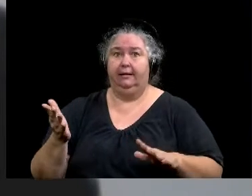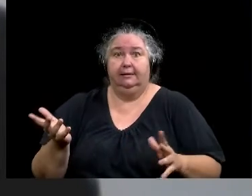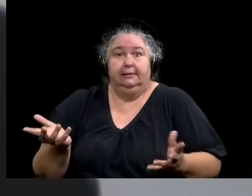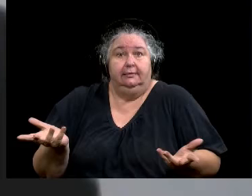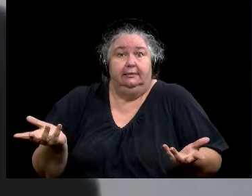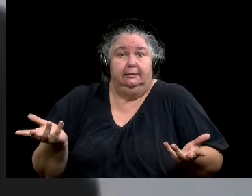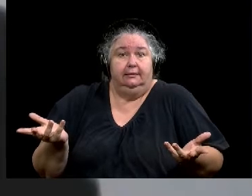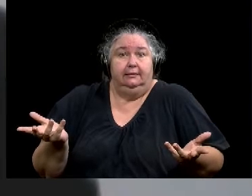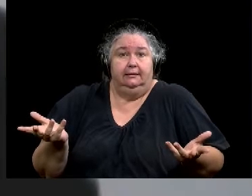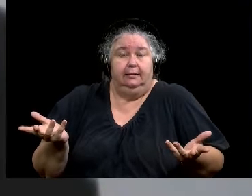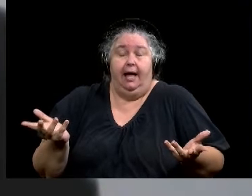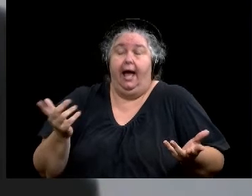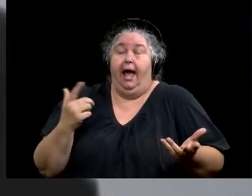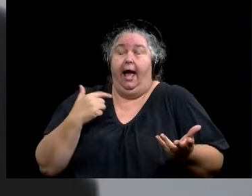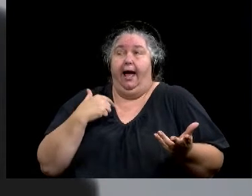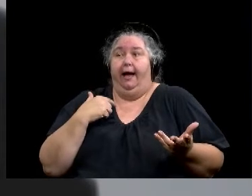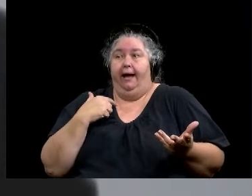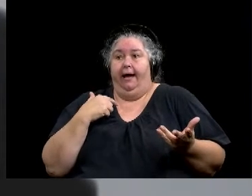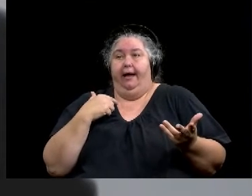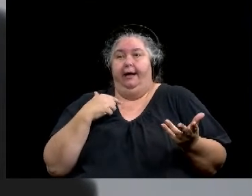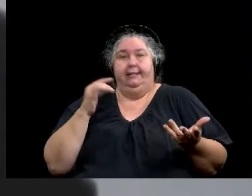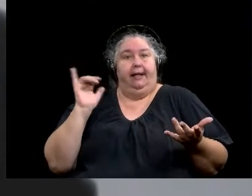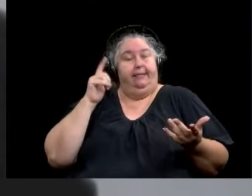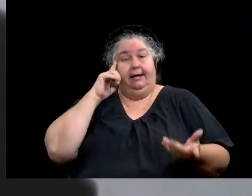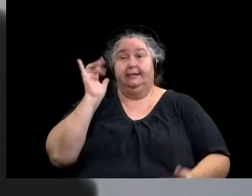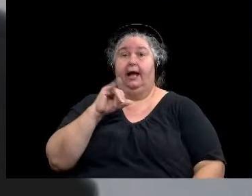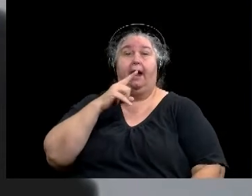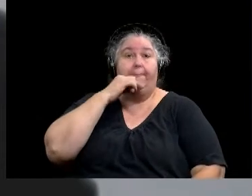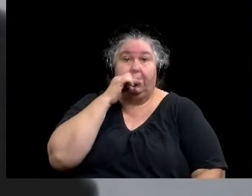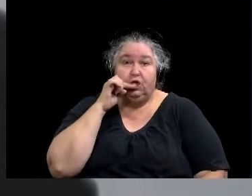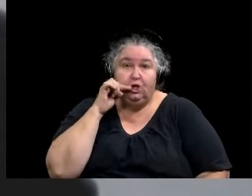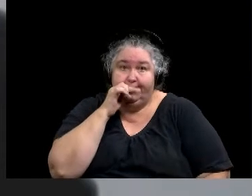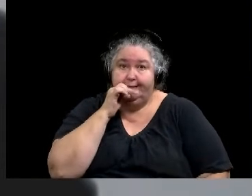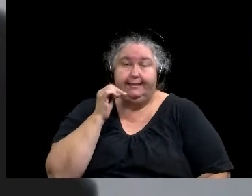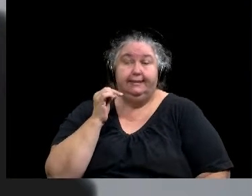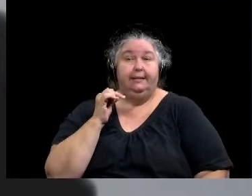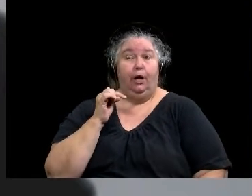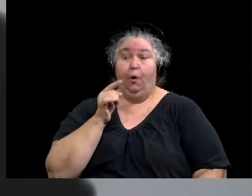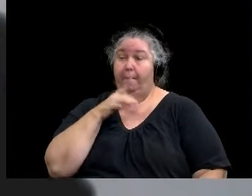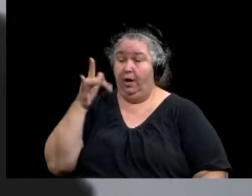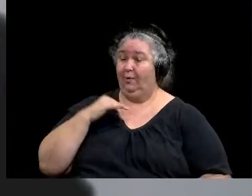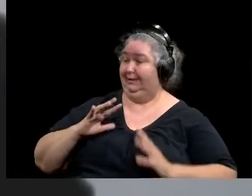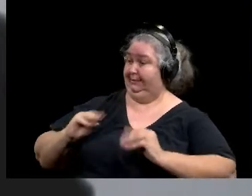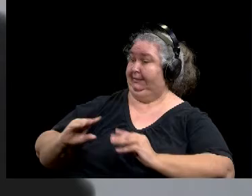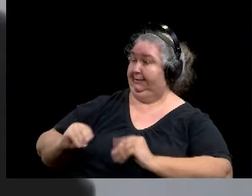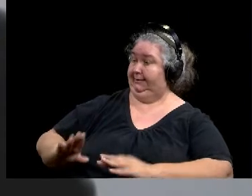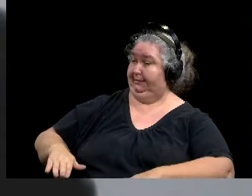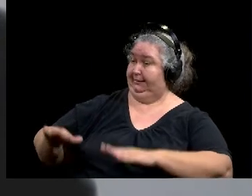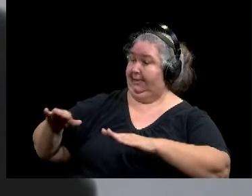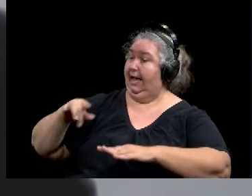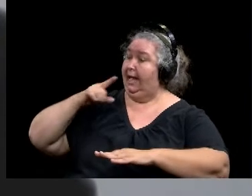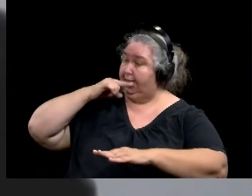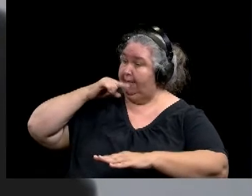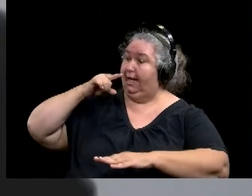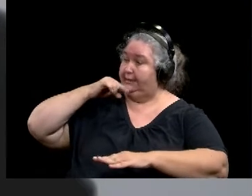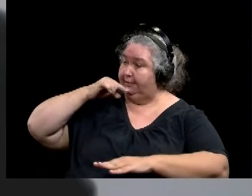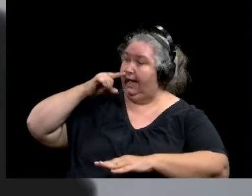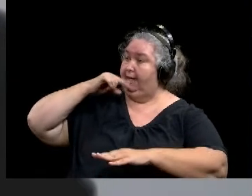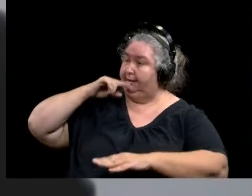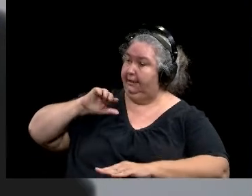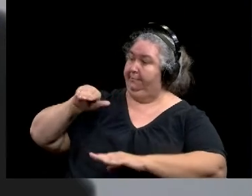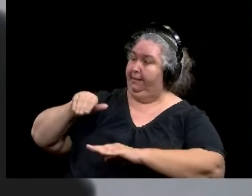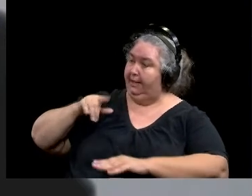20 últimamente las personas se han estado muriendo y así como